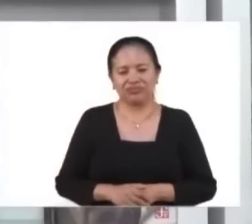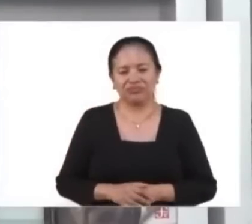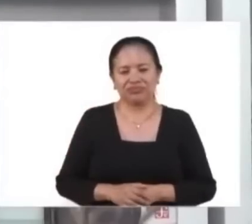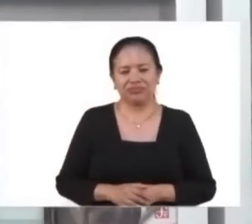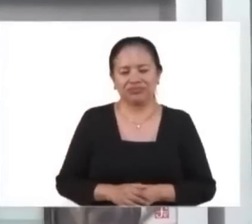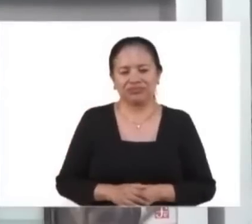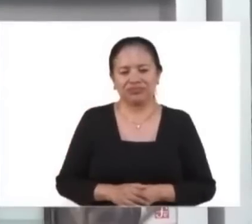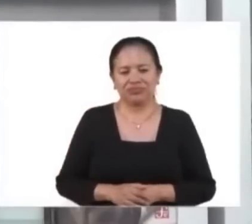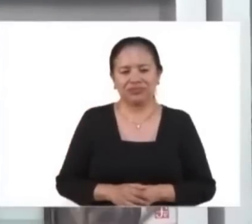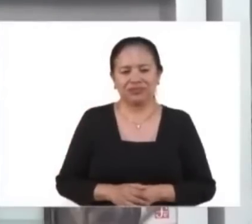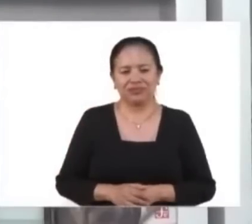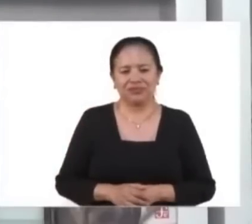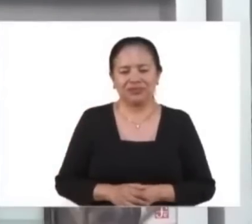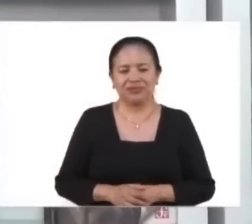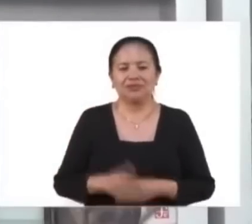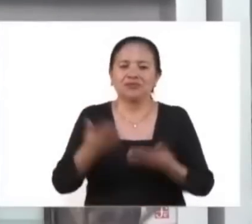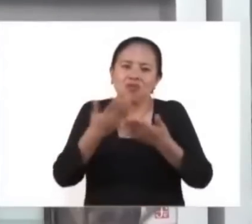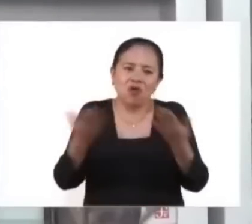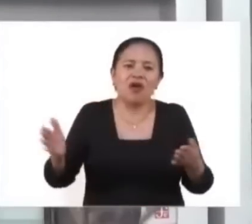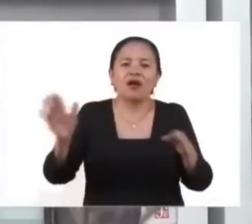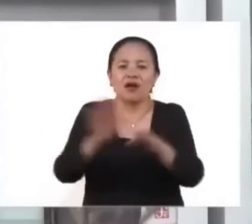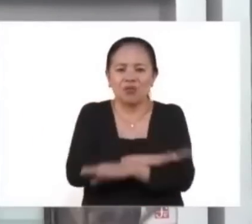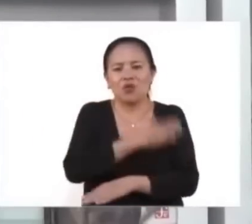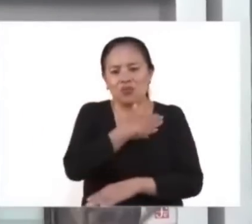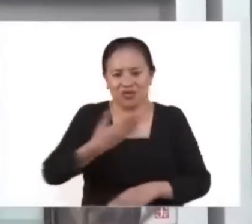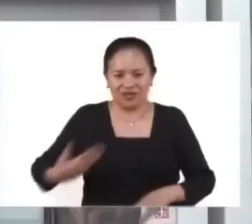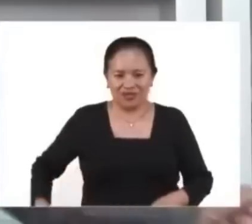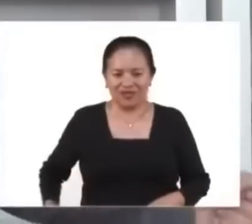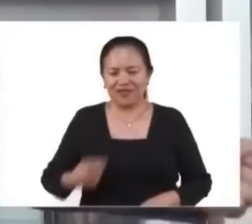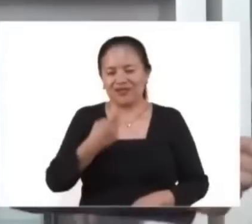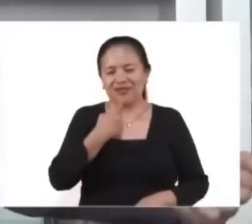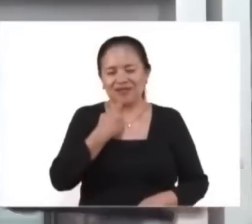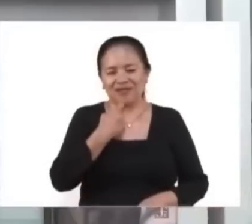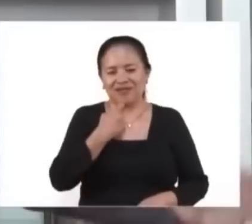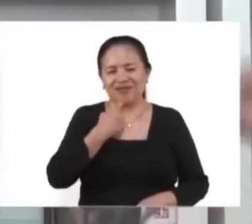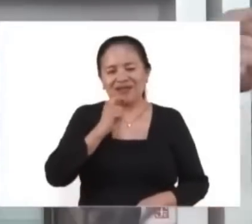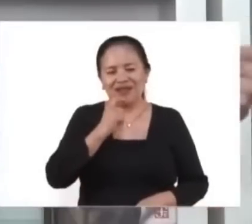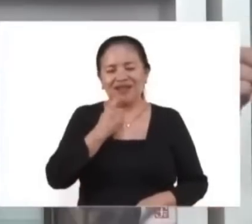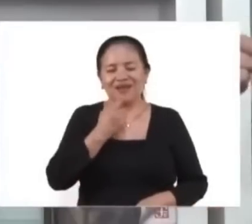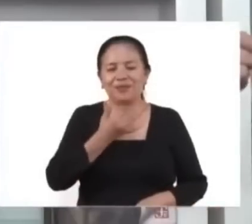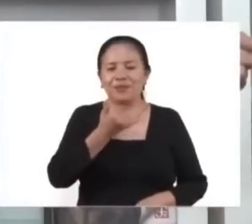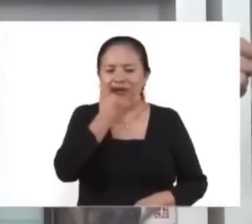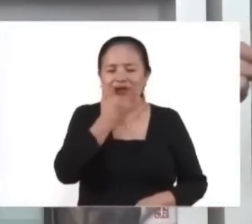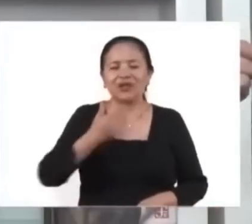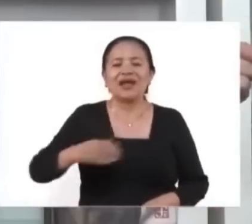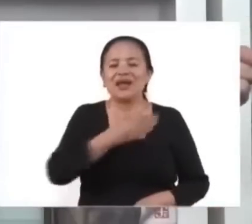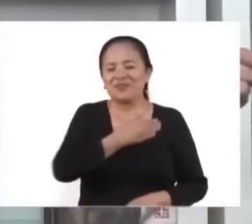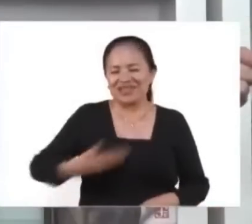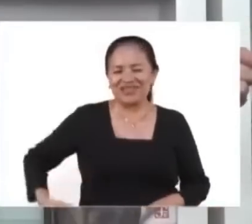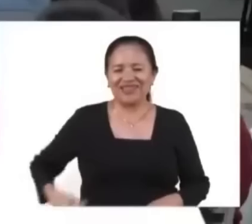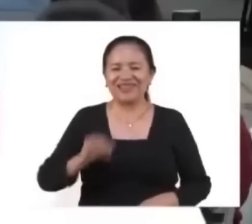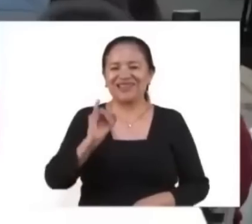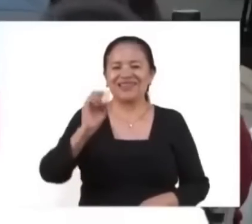el presidente del INE Por cierto fuera máscaras ya se fue a latinos